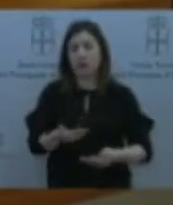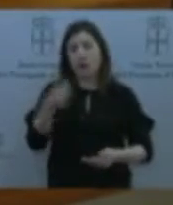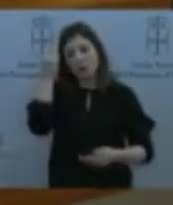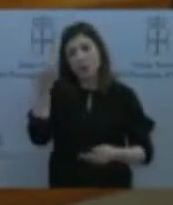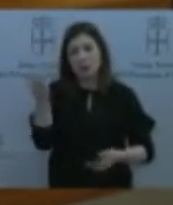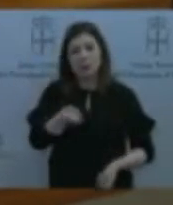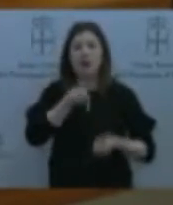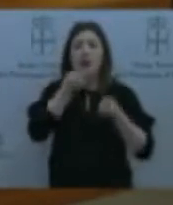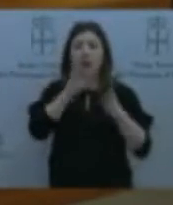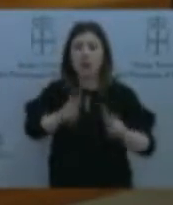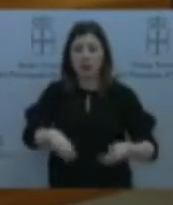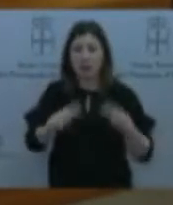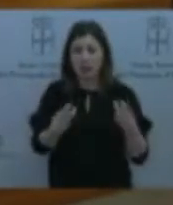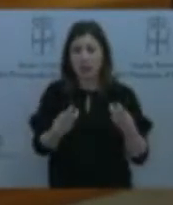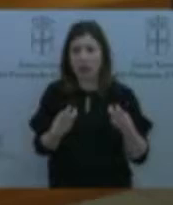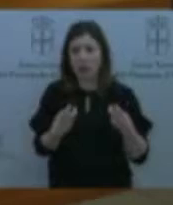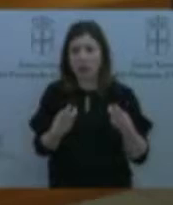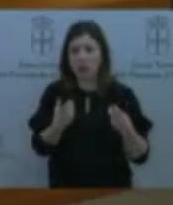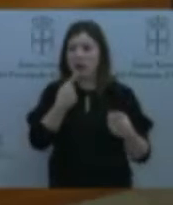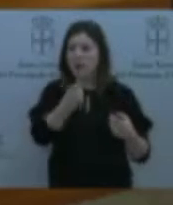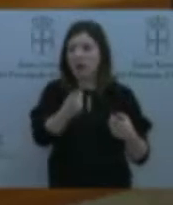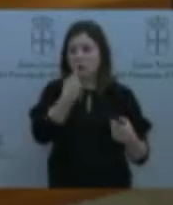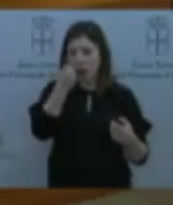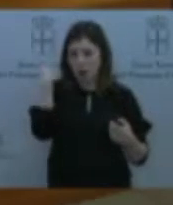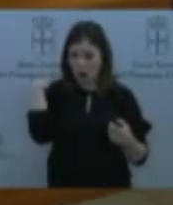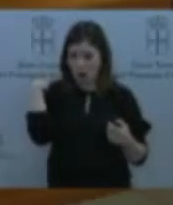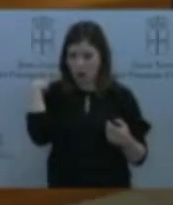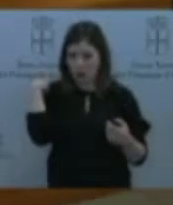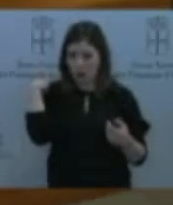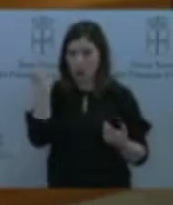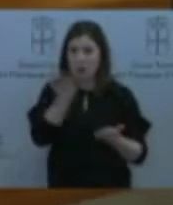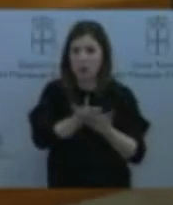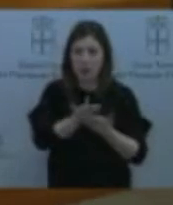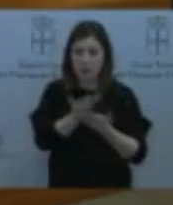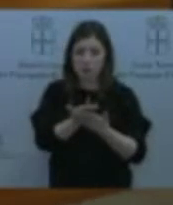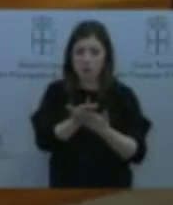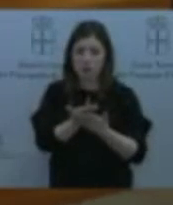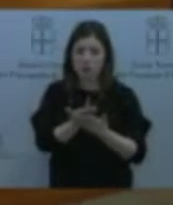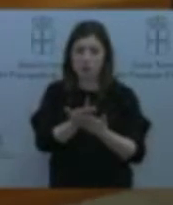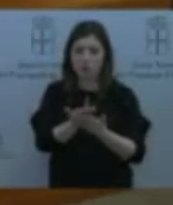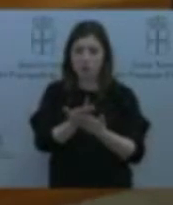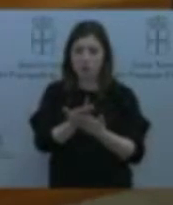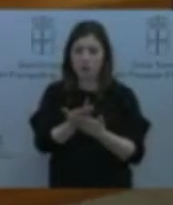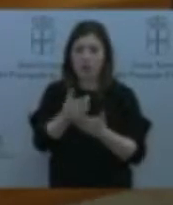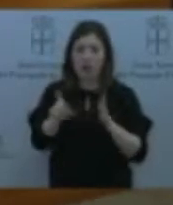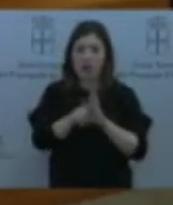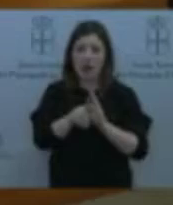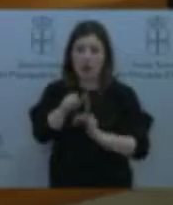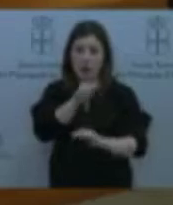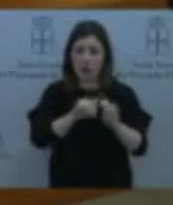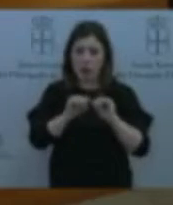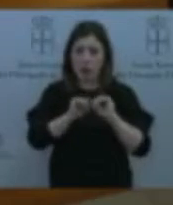Se lo dijimos hace un año, donde les pedíamos desbloquear esta ley electoral. No fuimos los únicos. Otros partidos también les plantearon